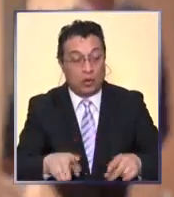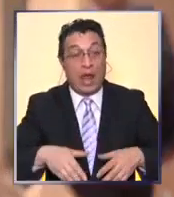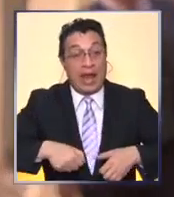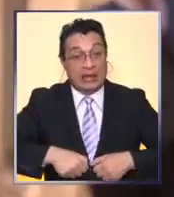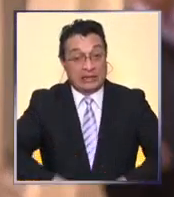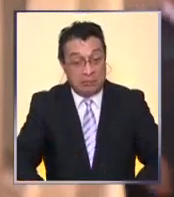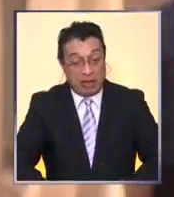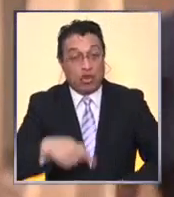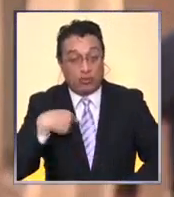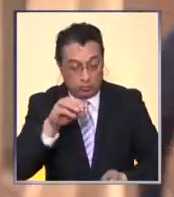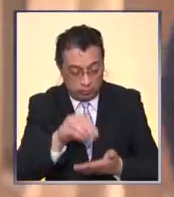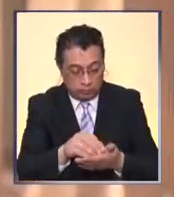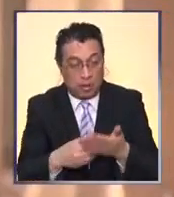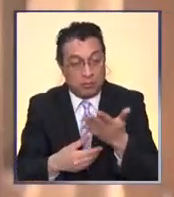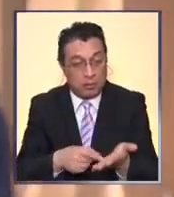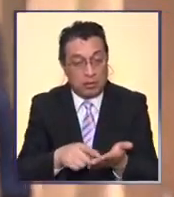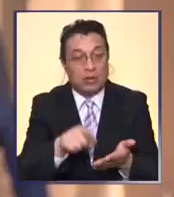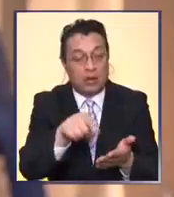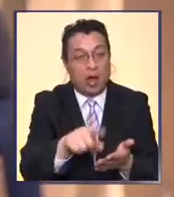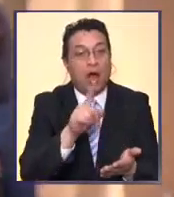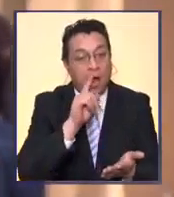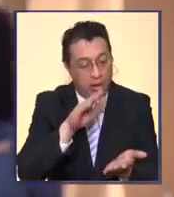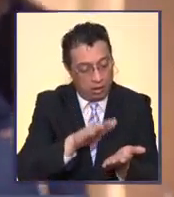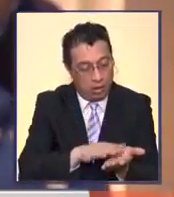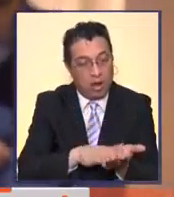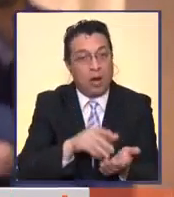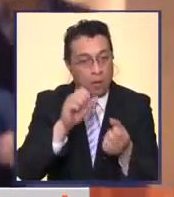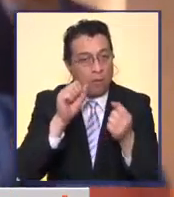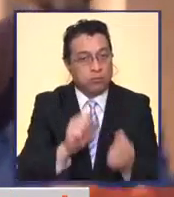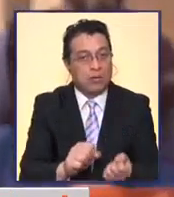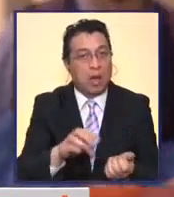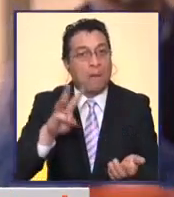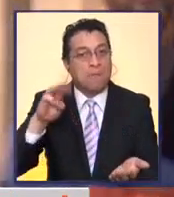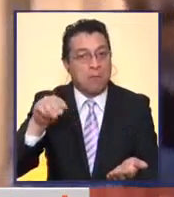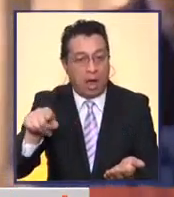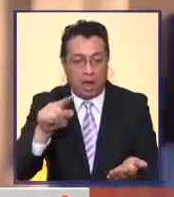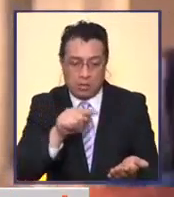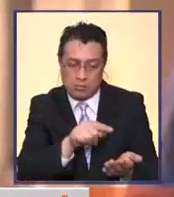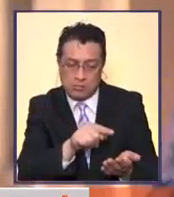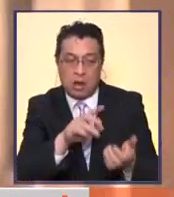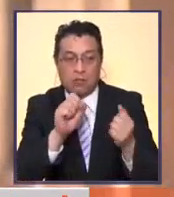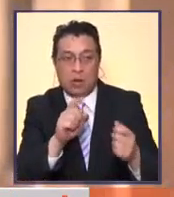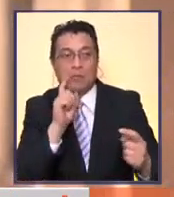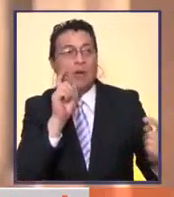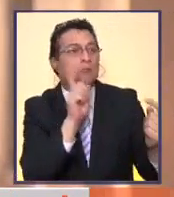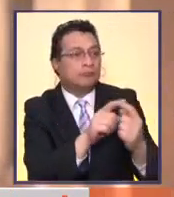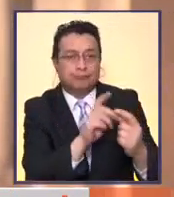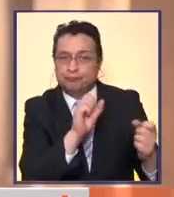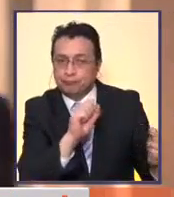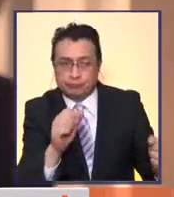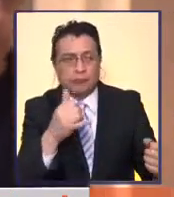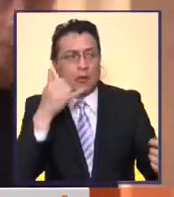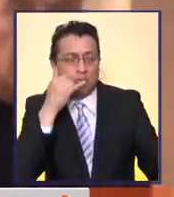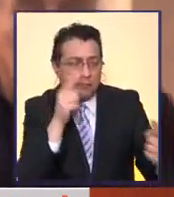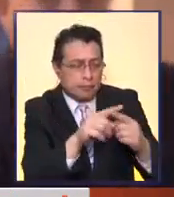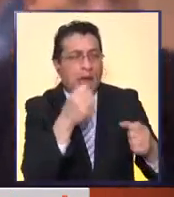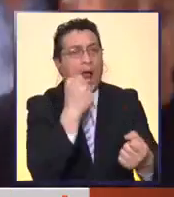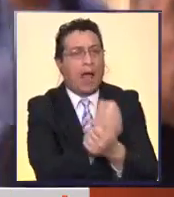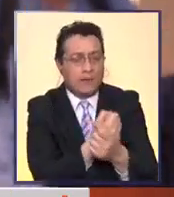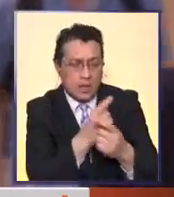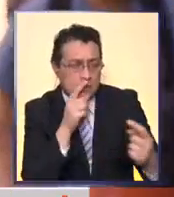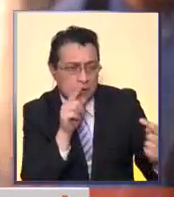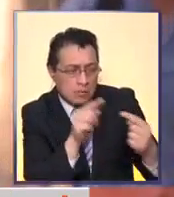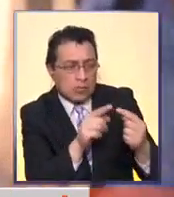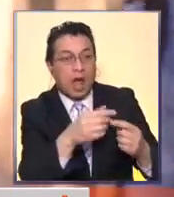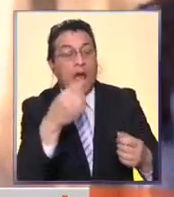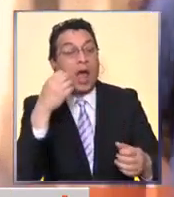nacimiento. Encontramos que habían antecedentes de la posible madre. Contactamos a la madre, no la pudimos contactar, nos comunicamos con carabineros. Carabineros